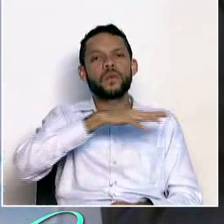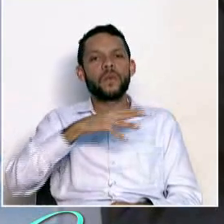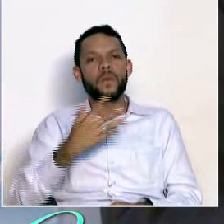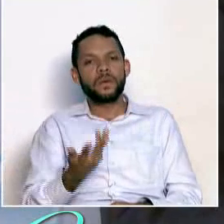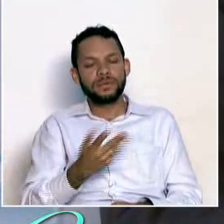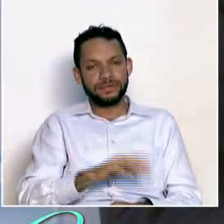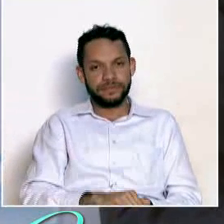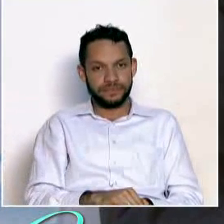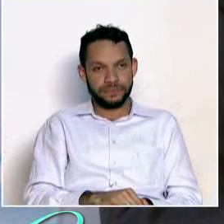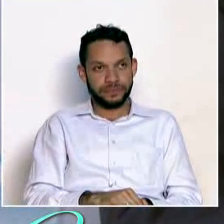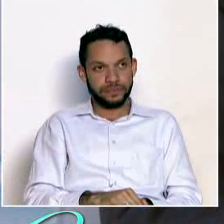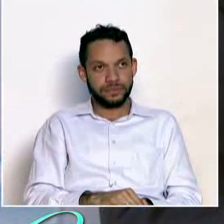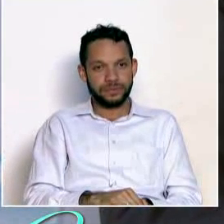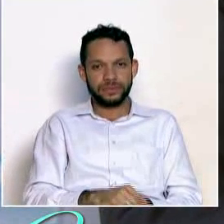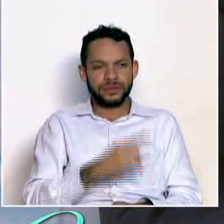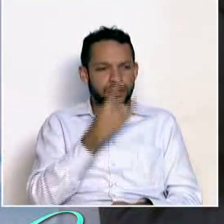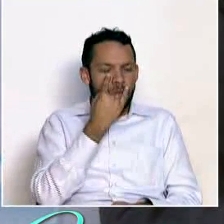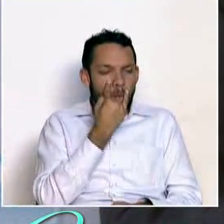Un desierto.